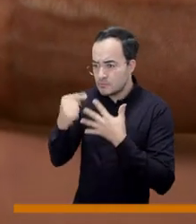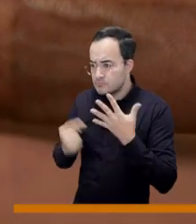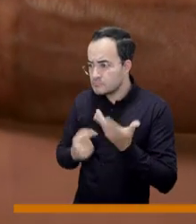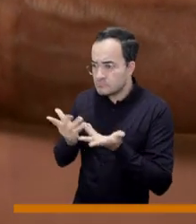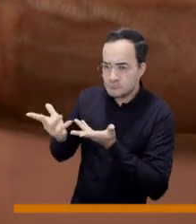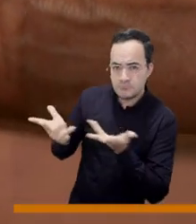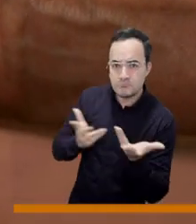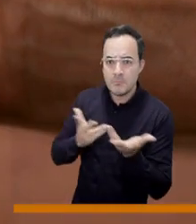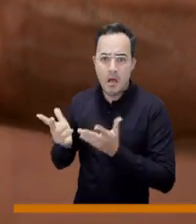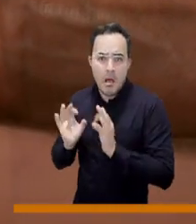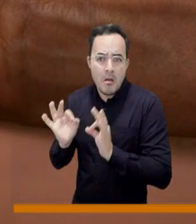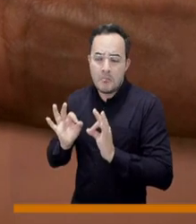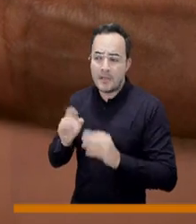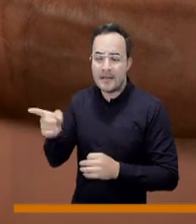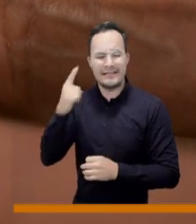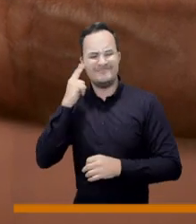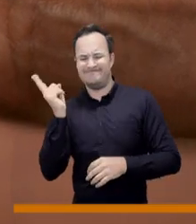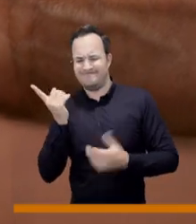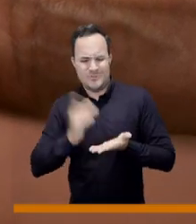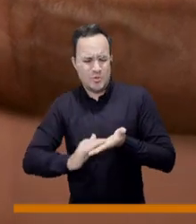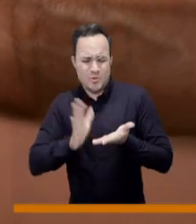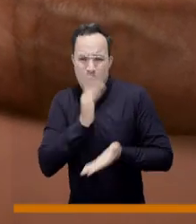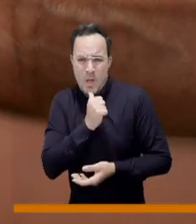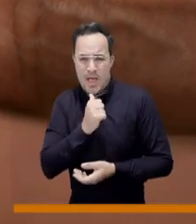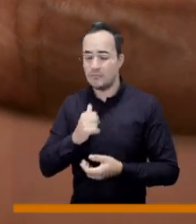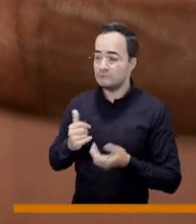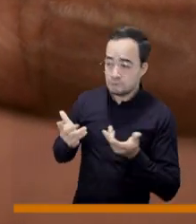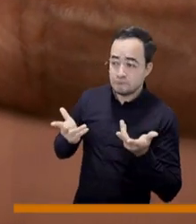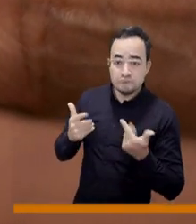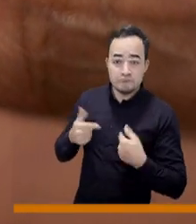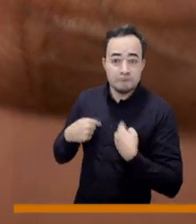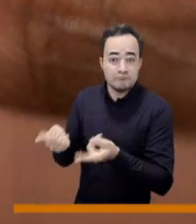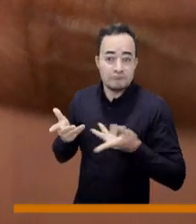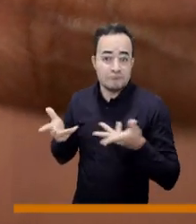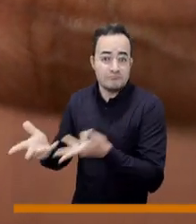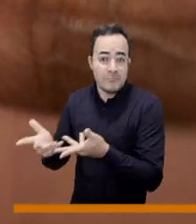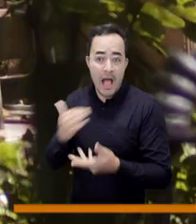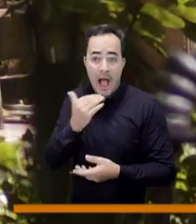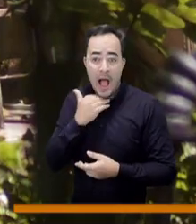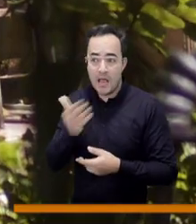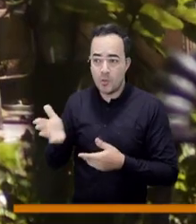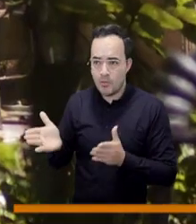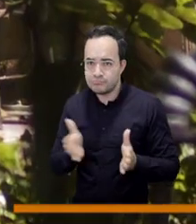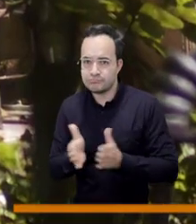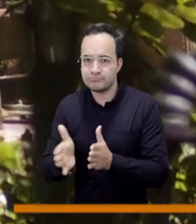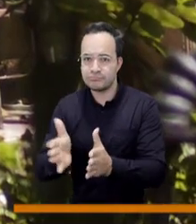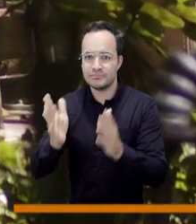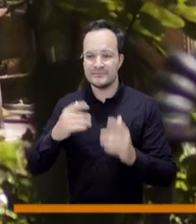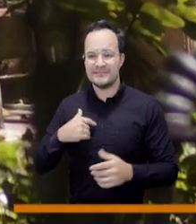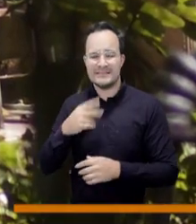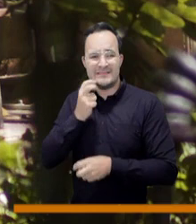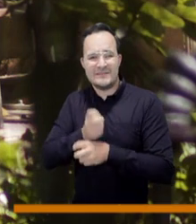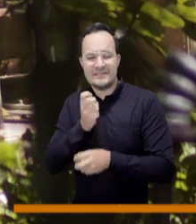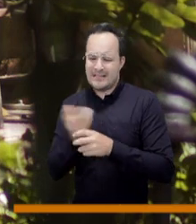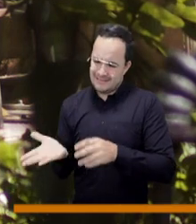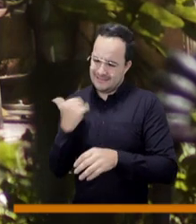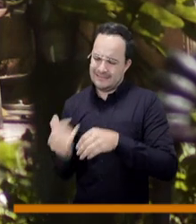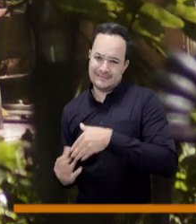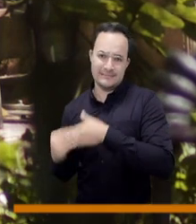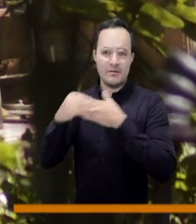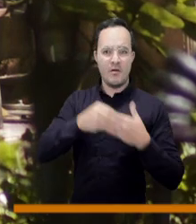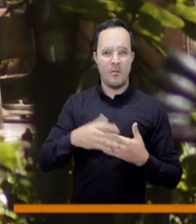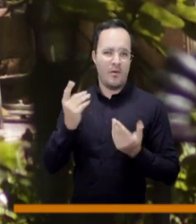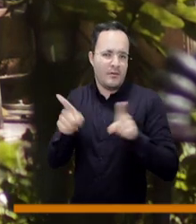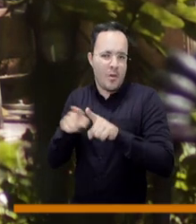que parece como que no se puede solucionar, pero otras personas podrían ayudarnos a salir de ese túnel en el